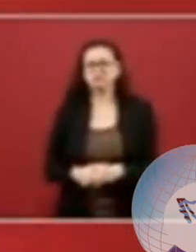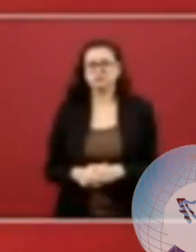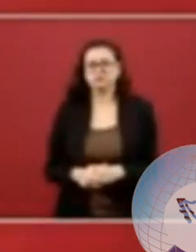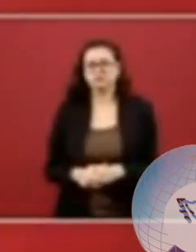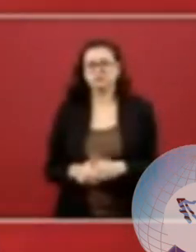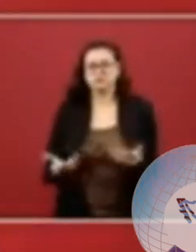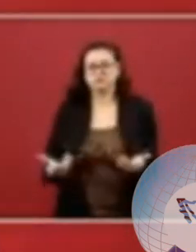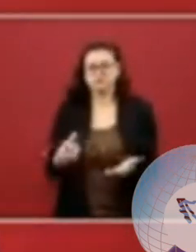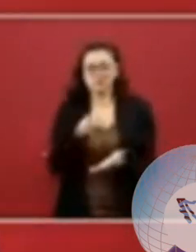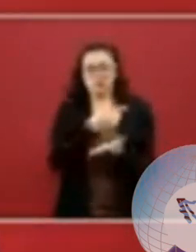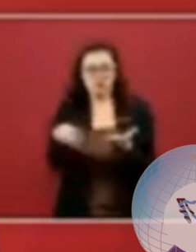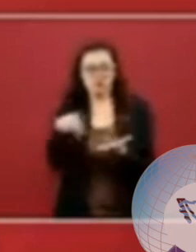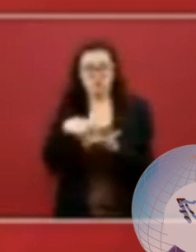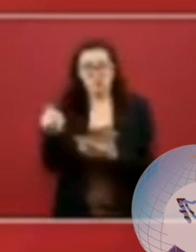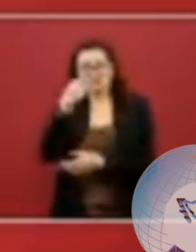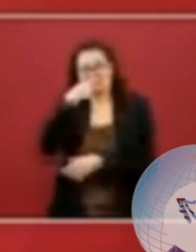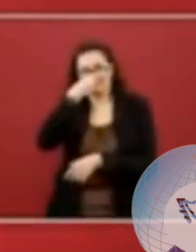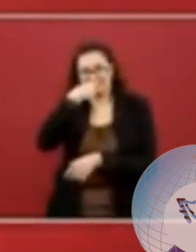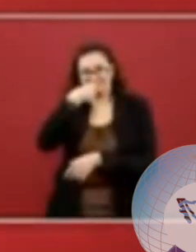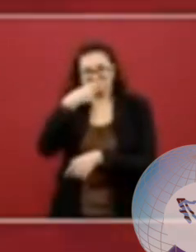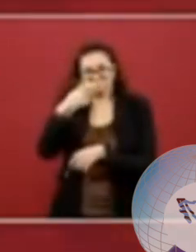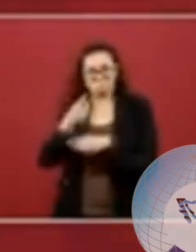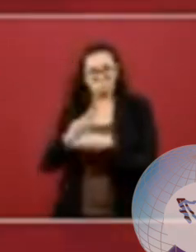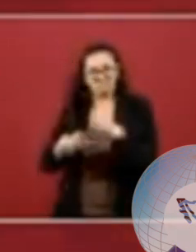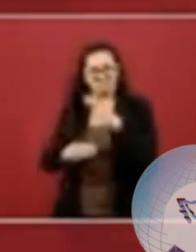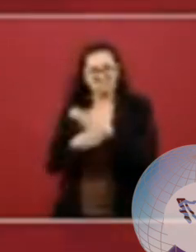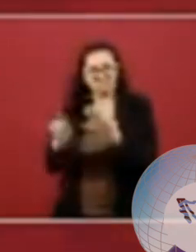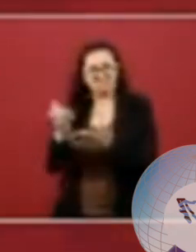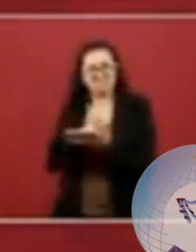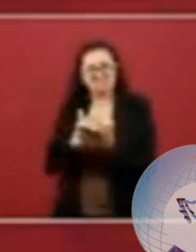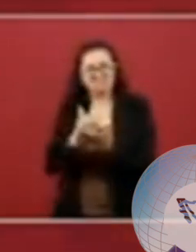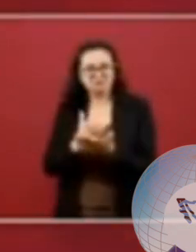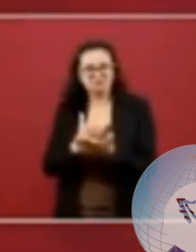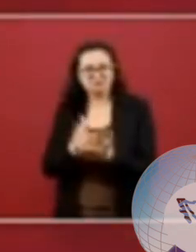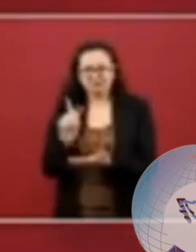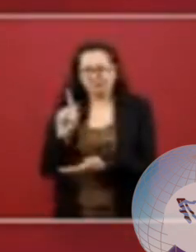De la compra de medicina, 5 se llevaban